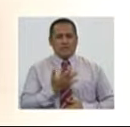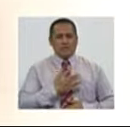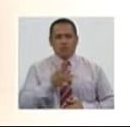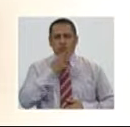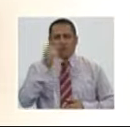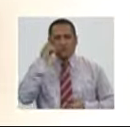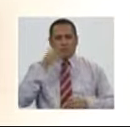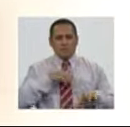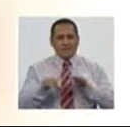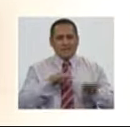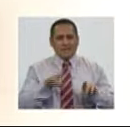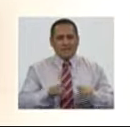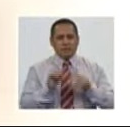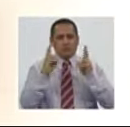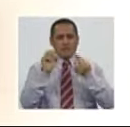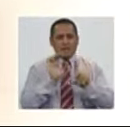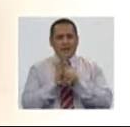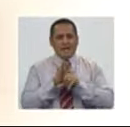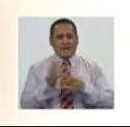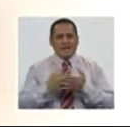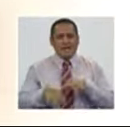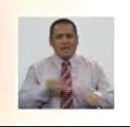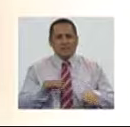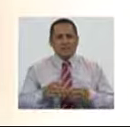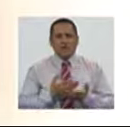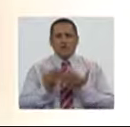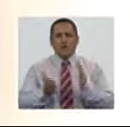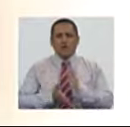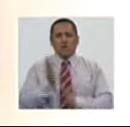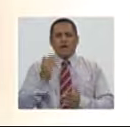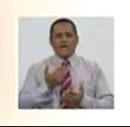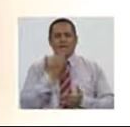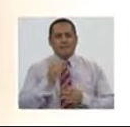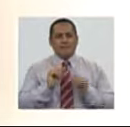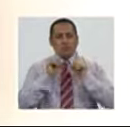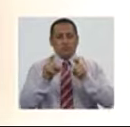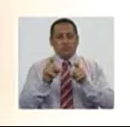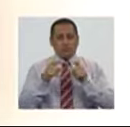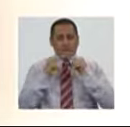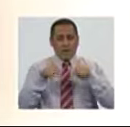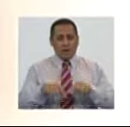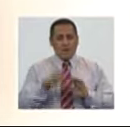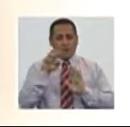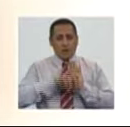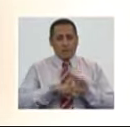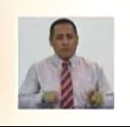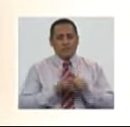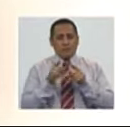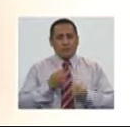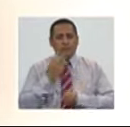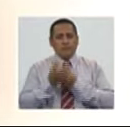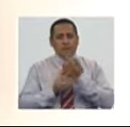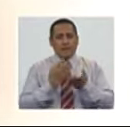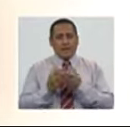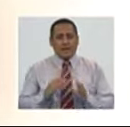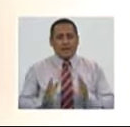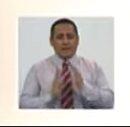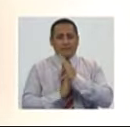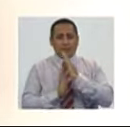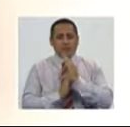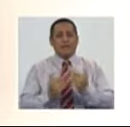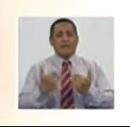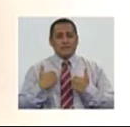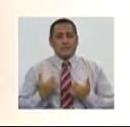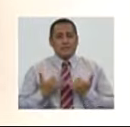sentimos desorientados frente algún tema legal no sabemos qué hacer a dónde acudir a quién preguntar en este programa les vamos a comentar que la